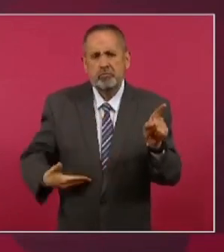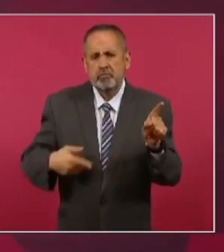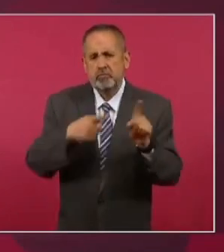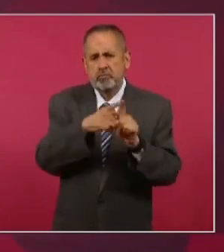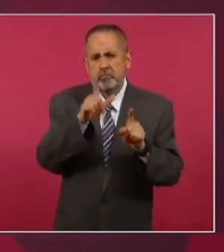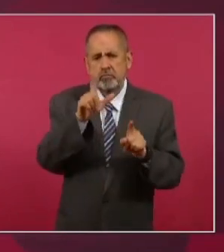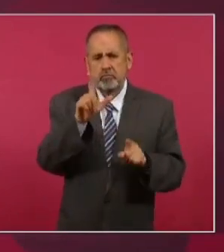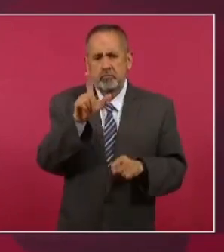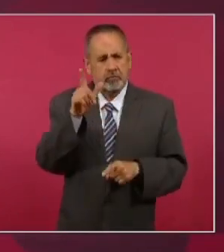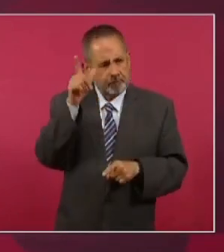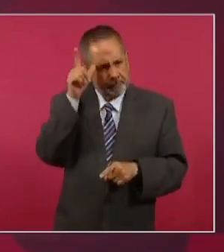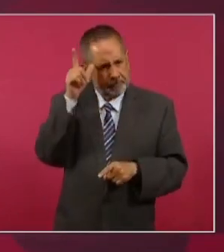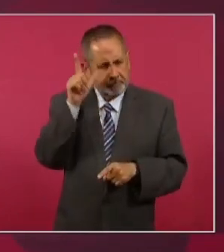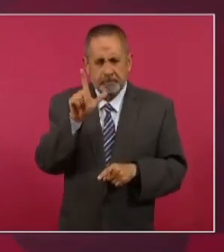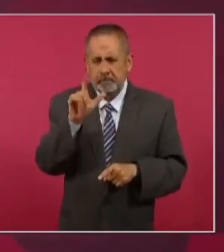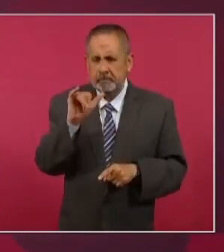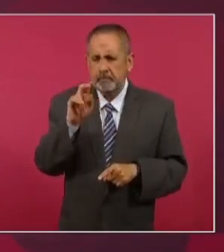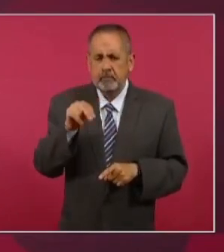Lincoln